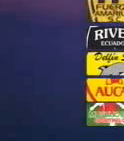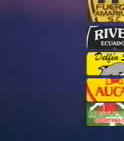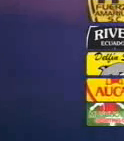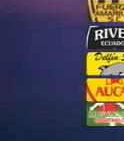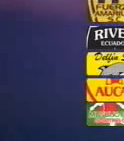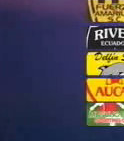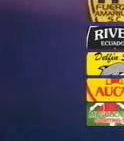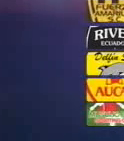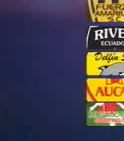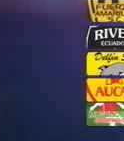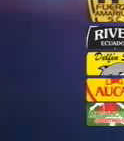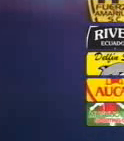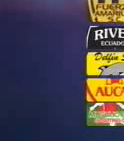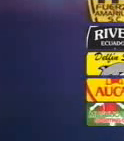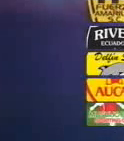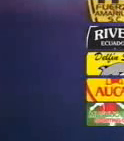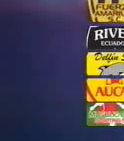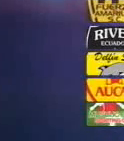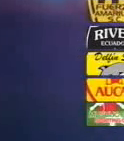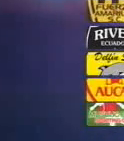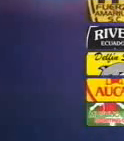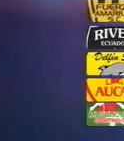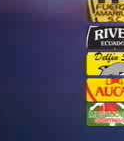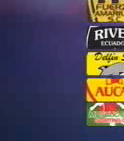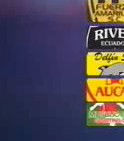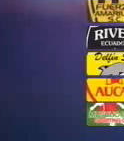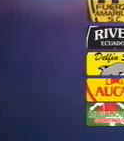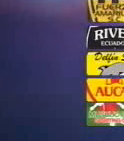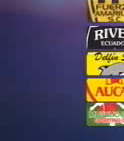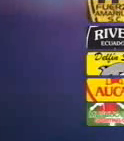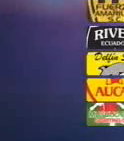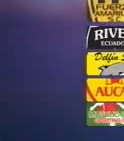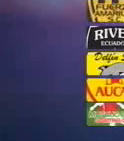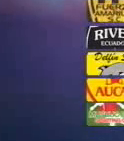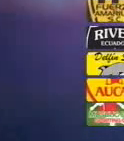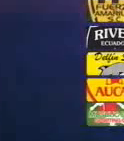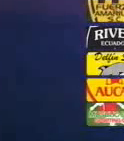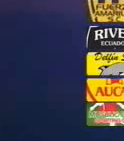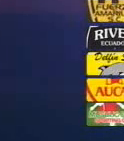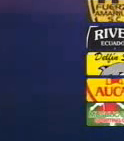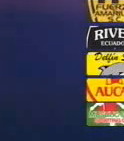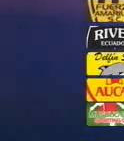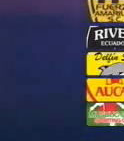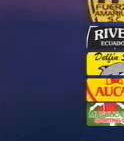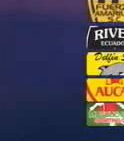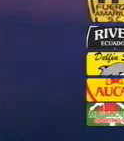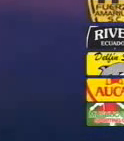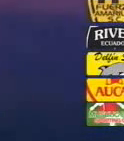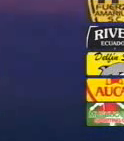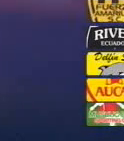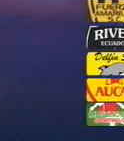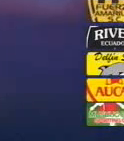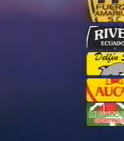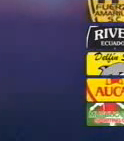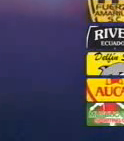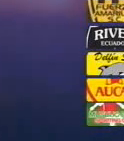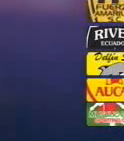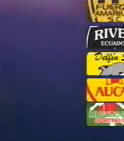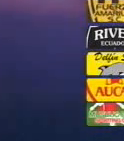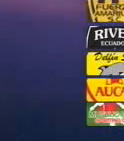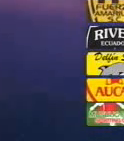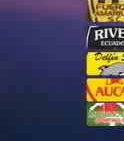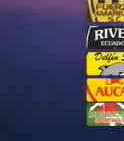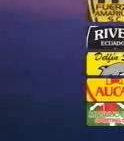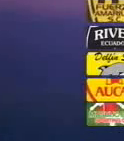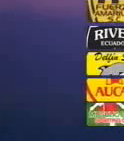ligera opción, 42 puntos y menos 14. Reiteramos, tiene que ir a ganarle a Barcelona en Guayaquil. Y Muchurruna en el último lugar, ya